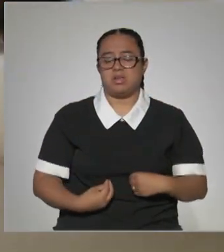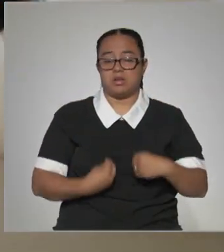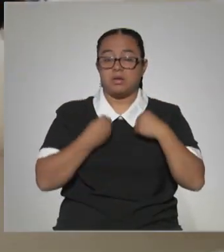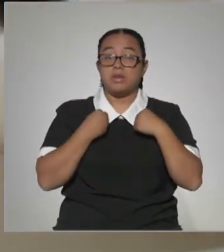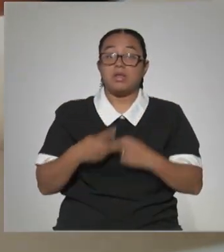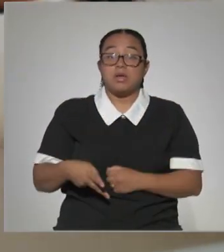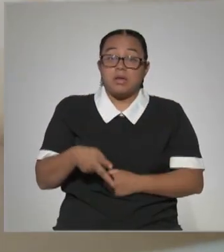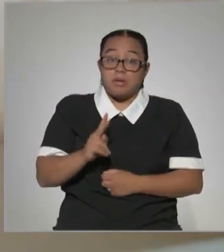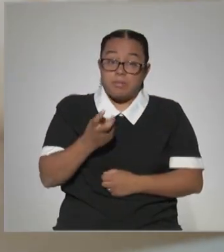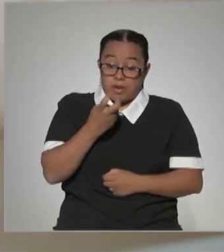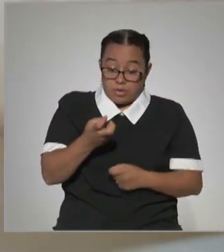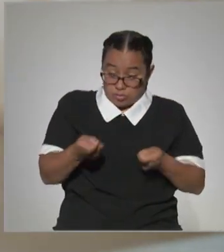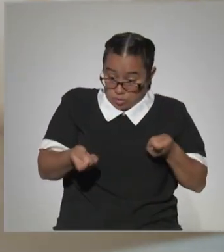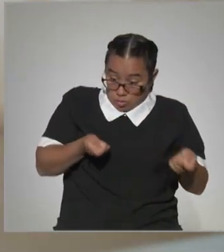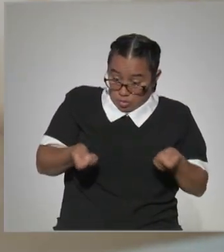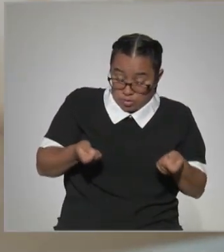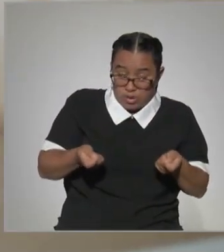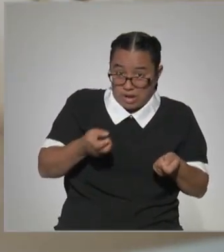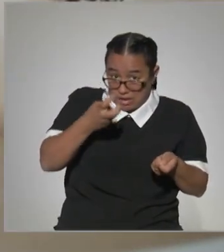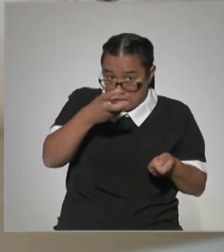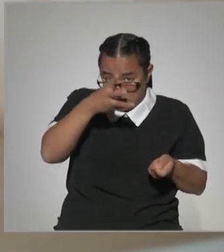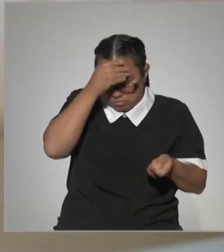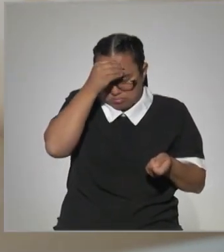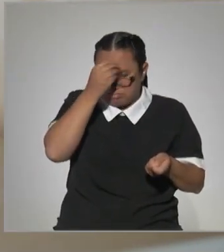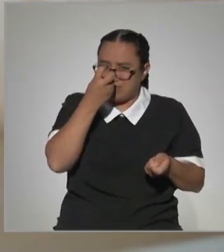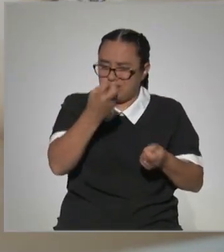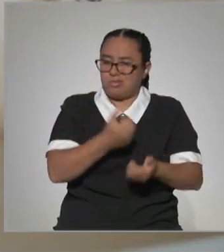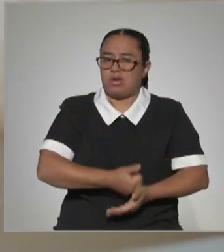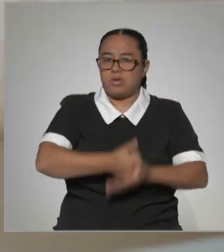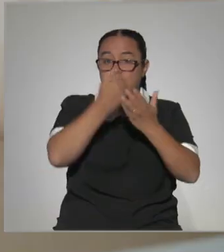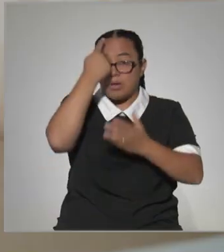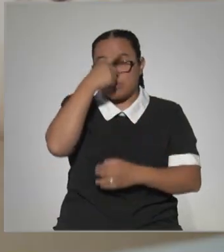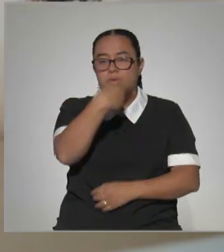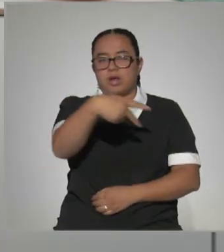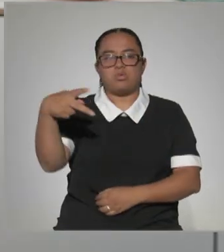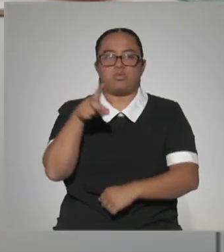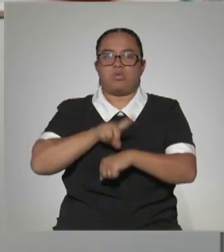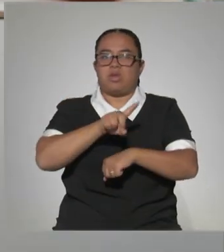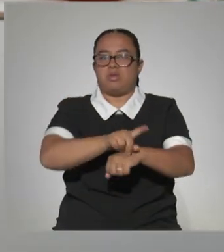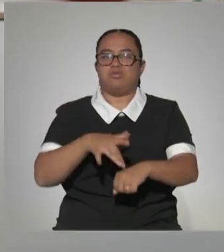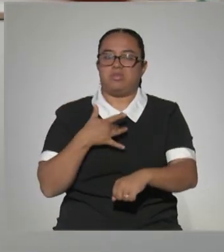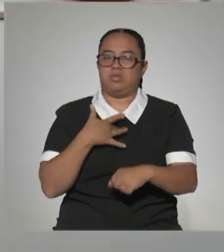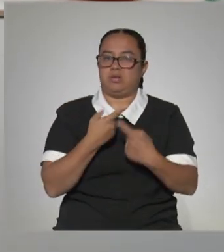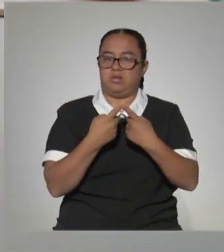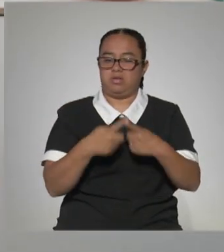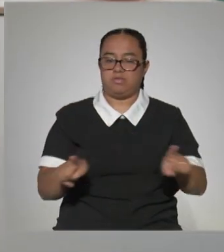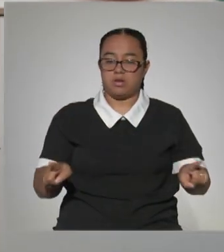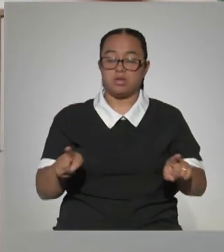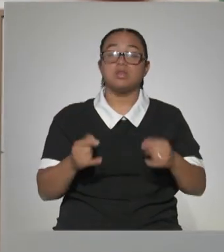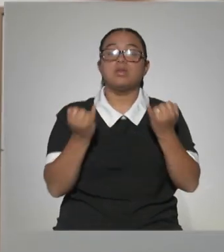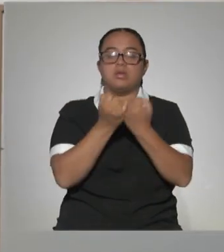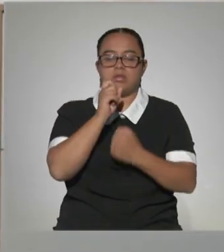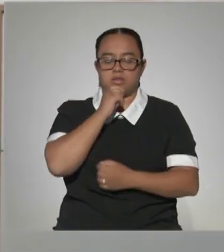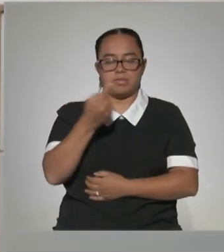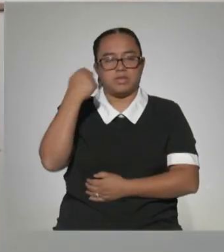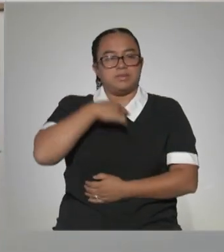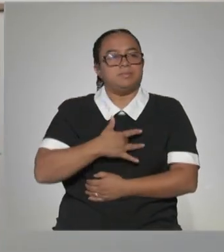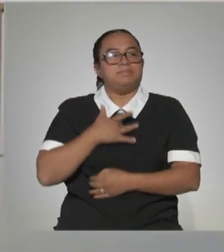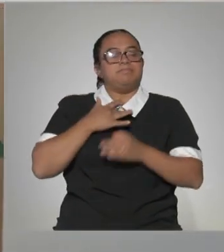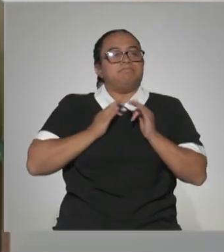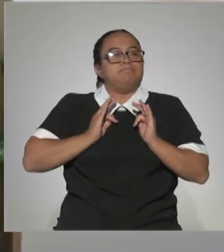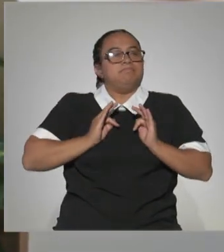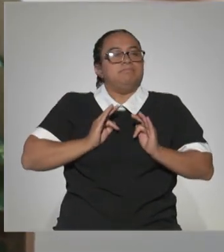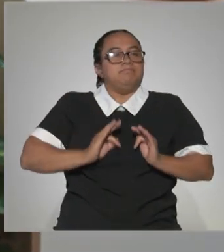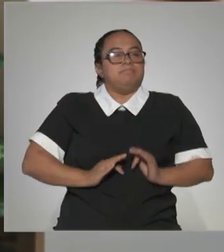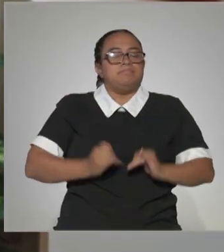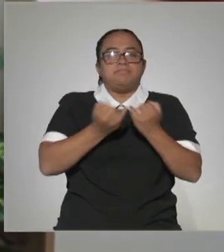manejarlo puede hacer una gran diferencia en cómo nos sentimos cada día. Tomar pequeños momentos para relajarnos y